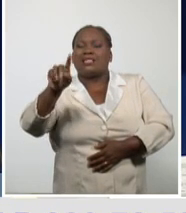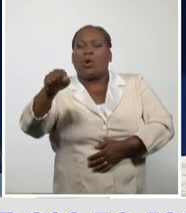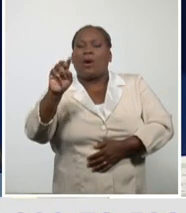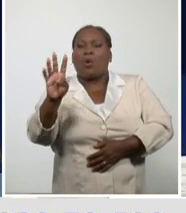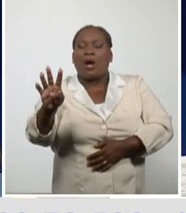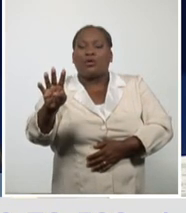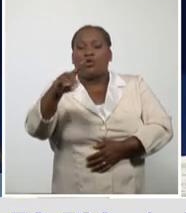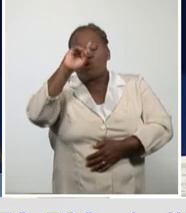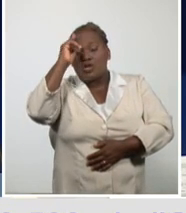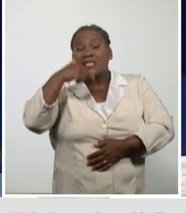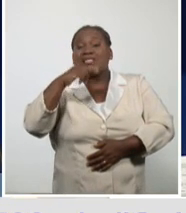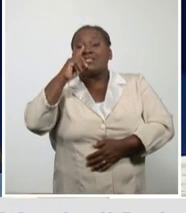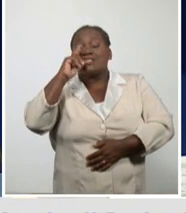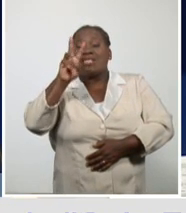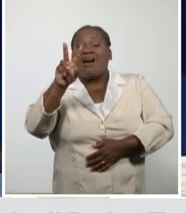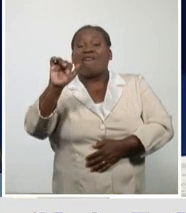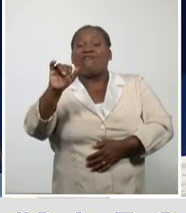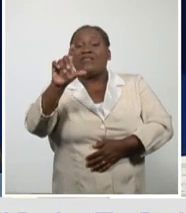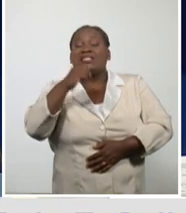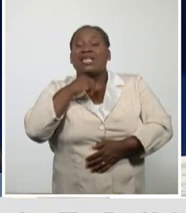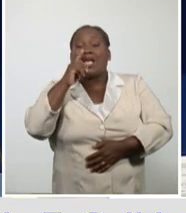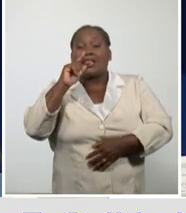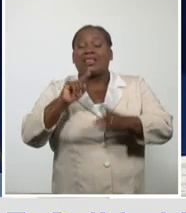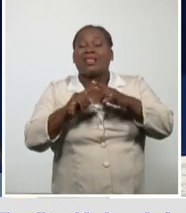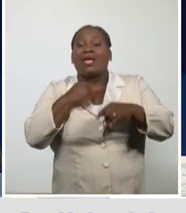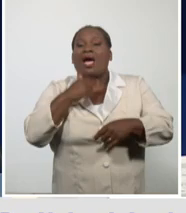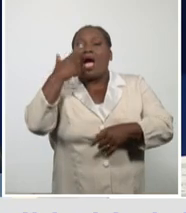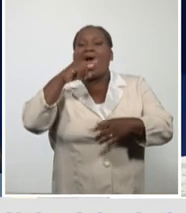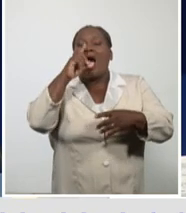las Granadinas, Antigua y Barbuda,